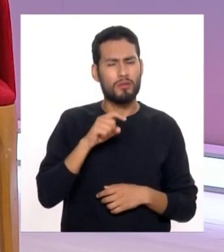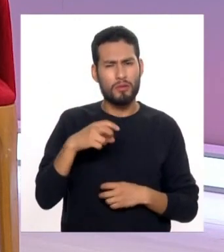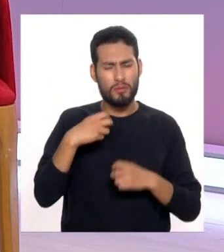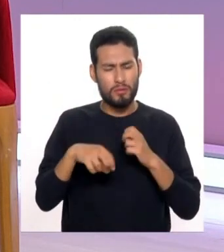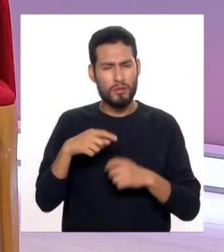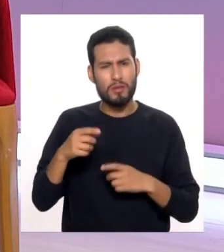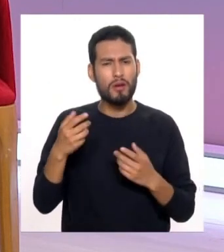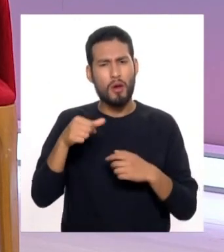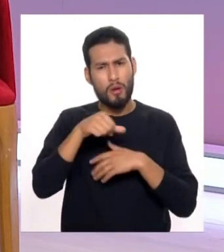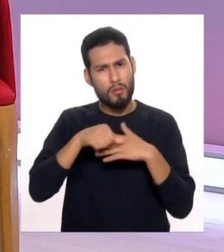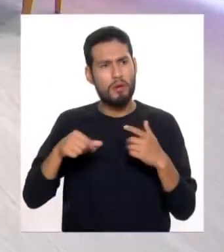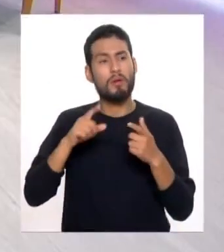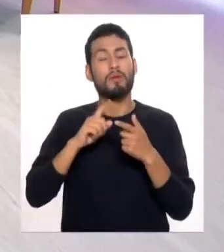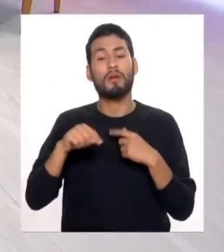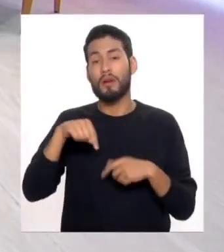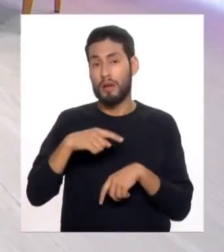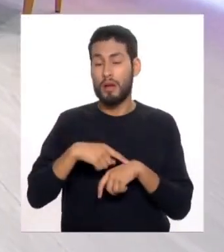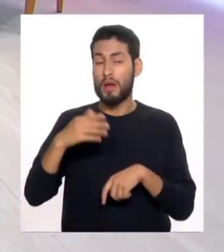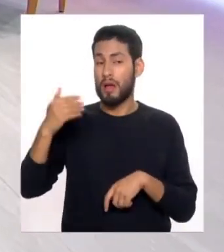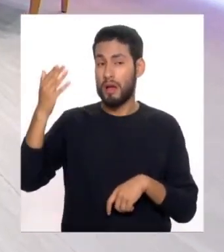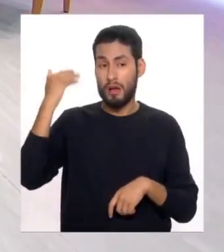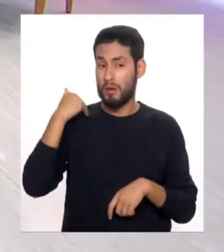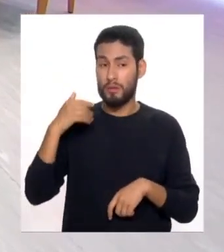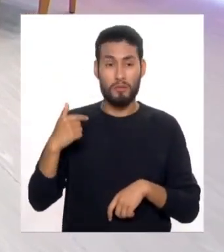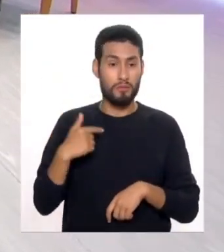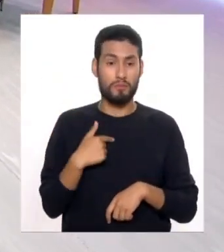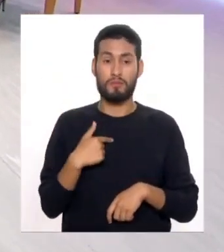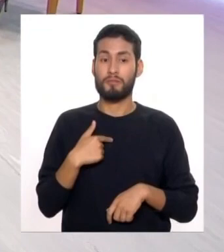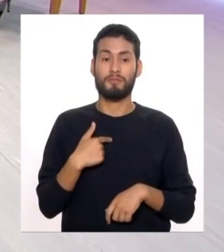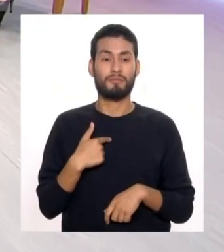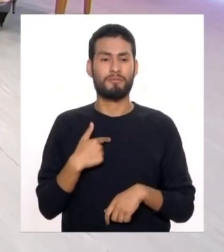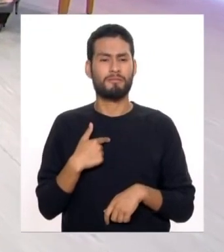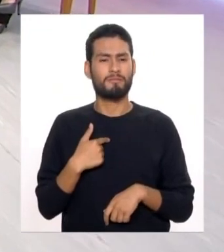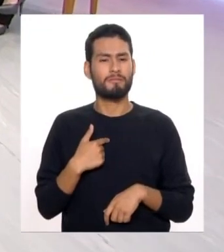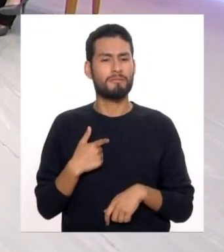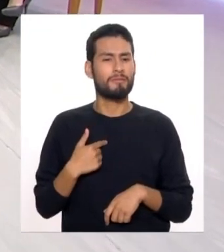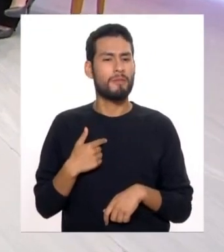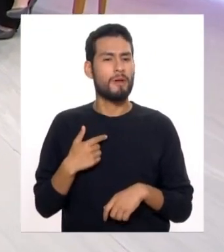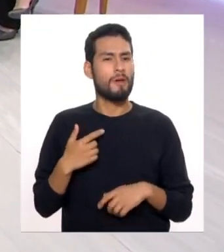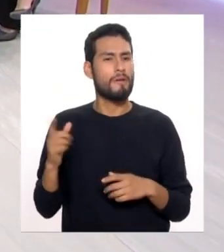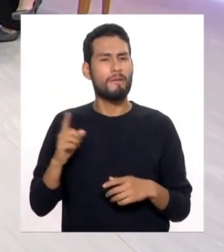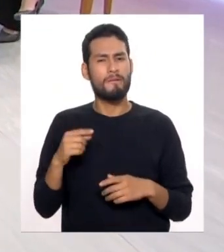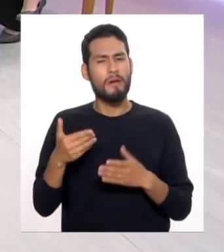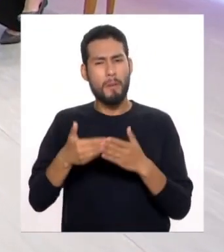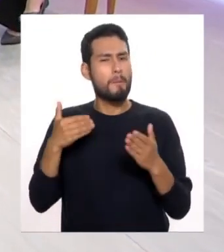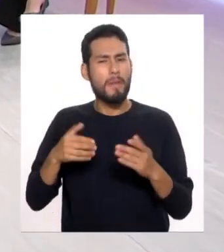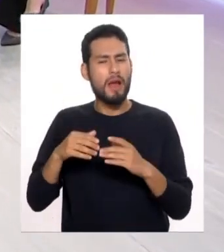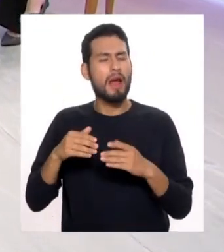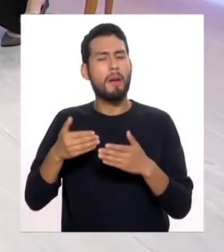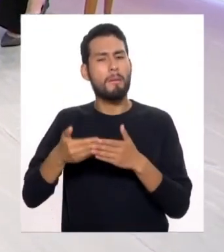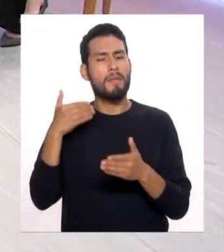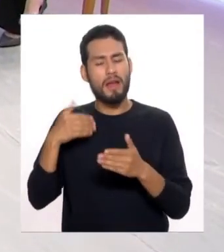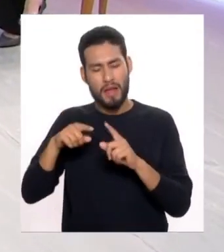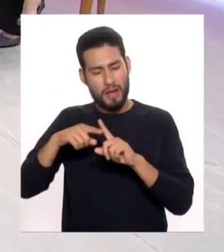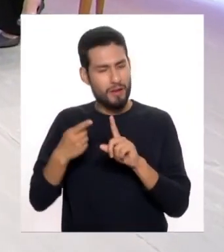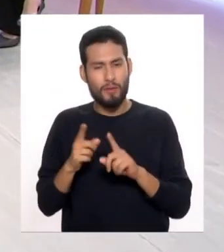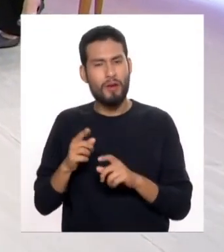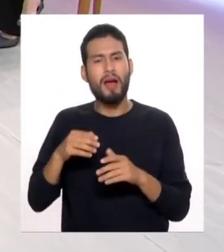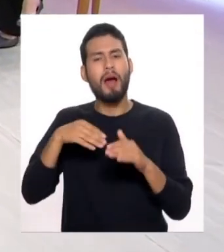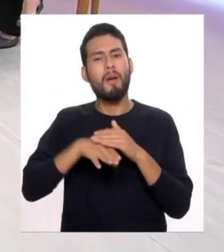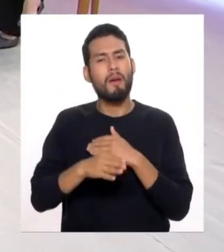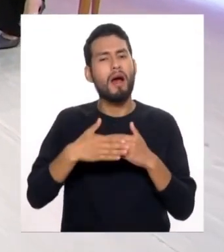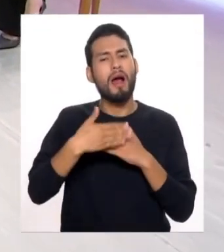mielomeningocele operados, pero en esa época no era pues prenatal, era Postnatal. y había una